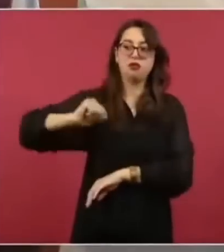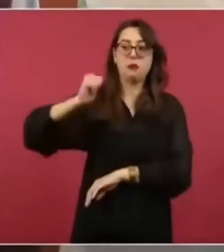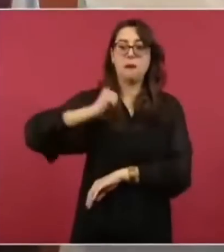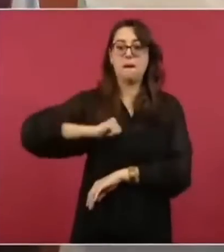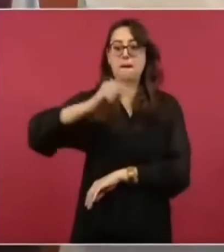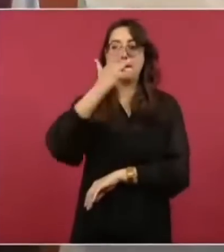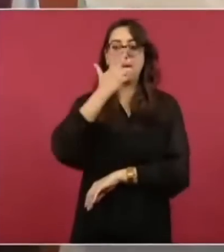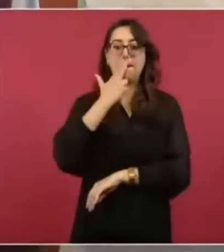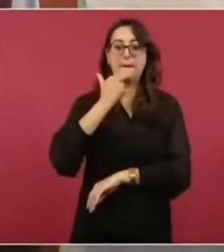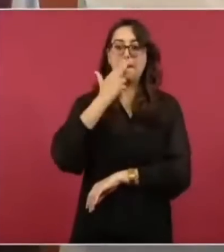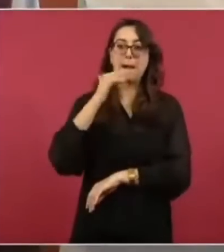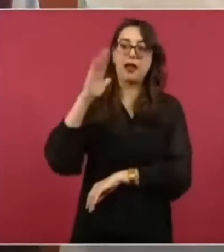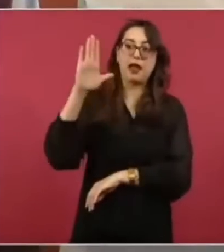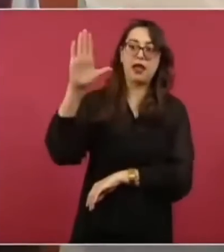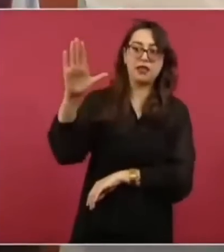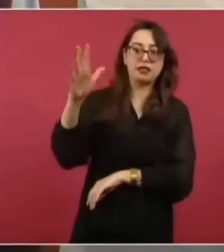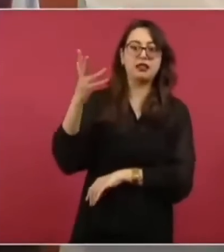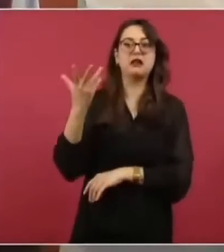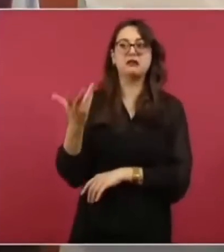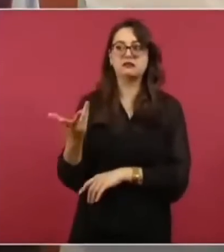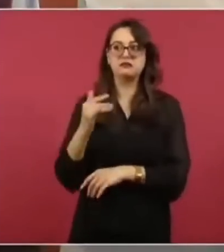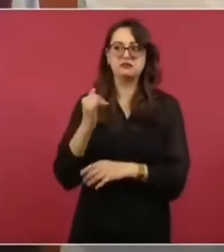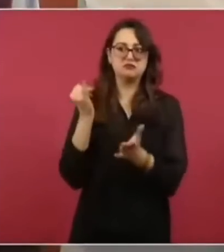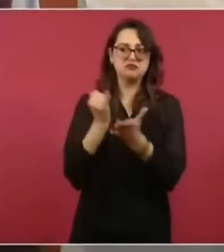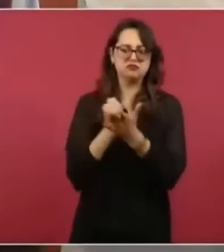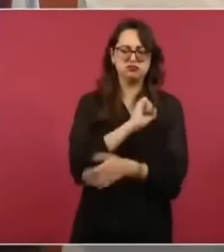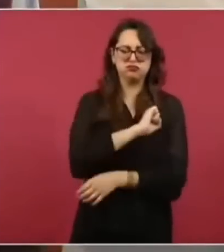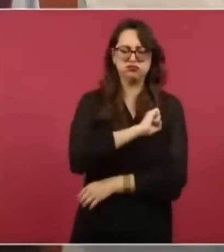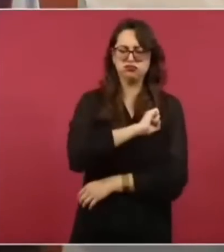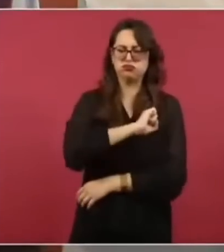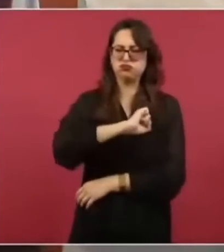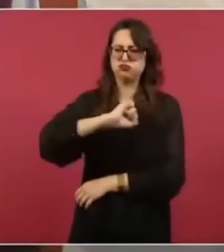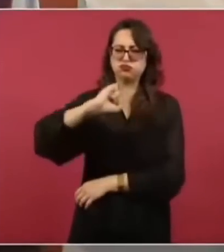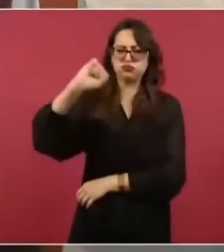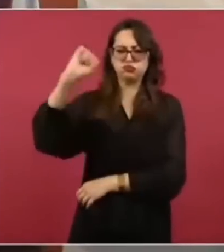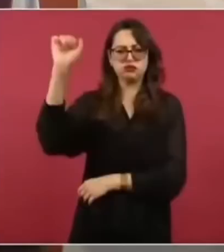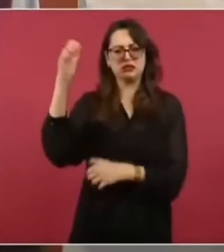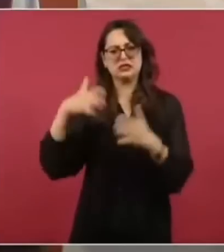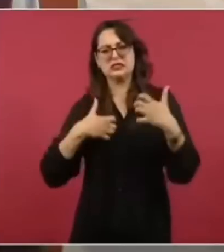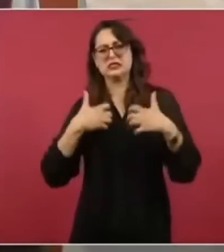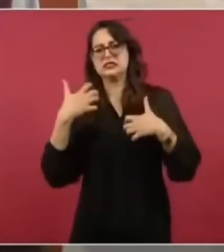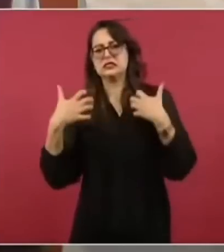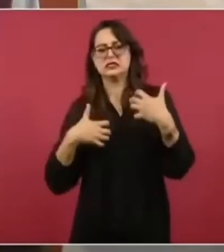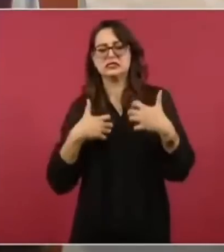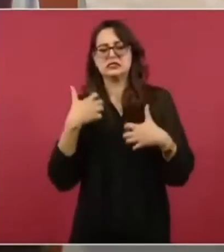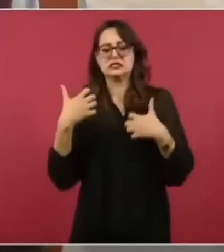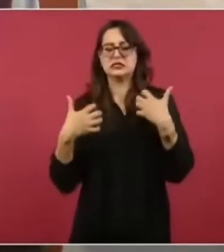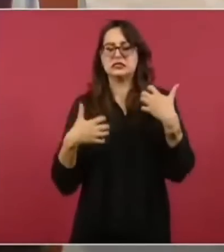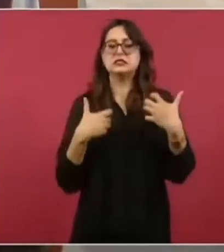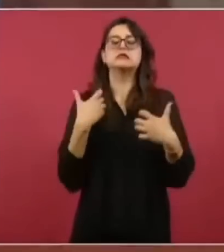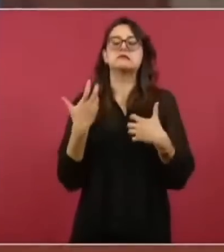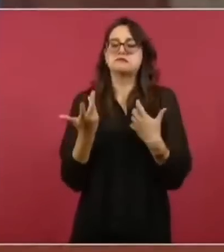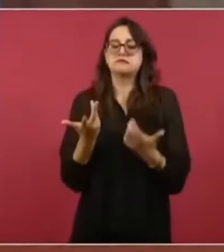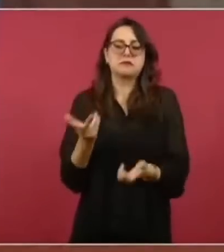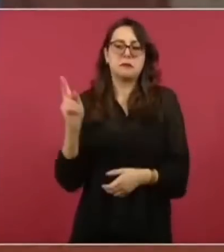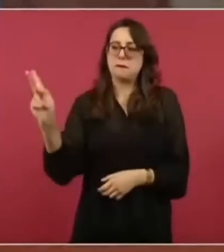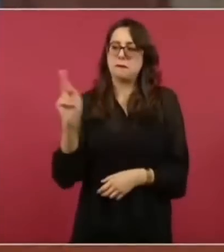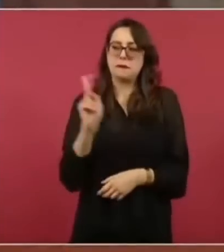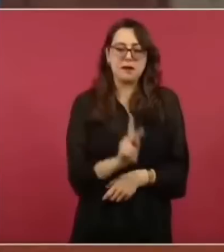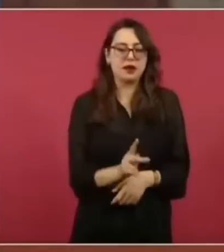Stefan Zweig, un gran escritor, en su último